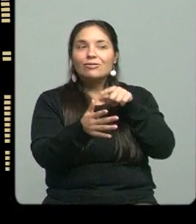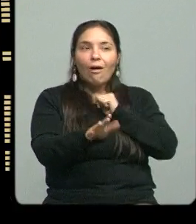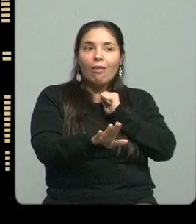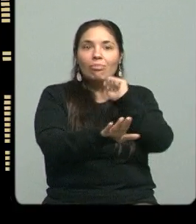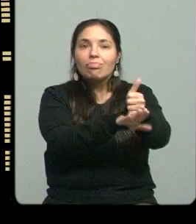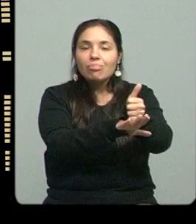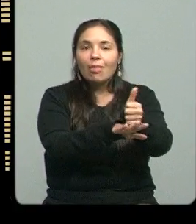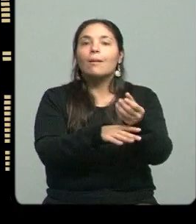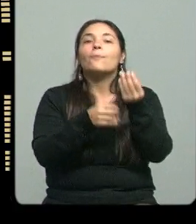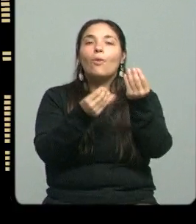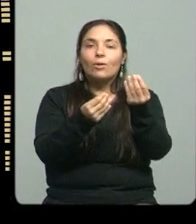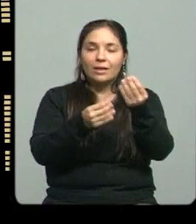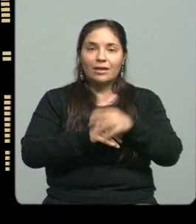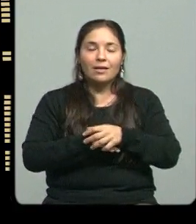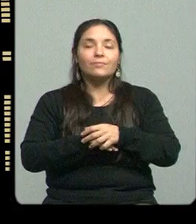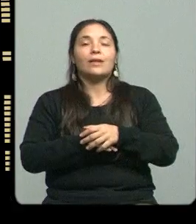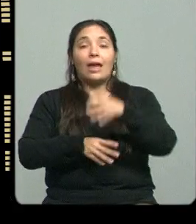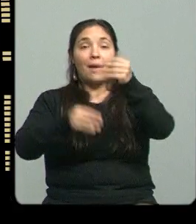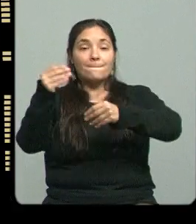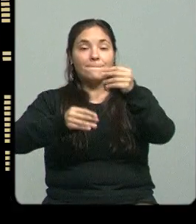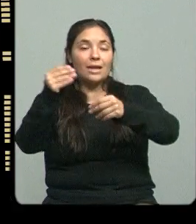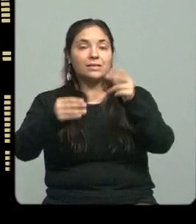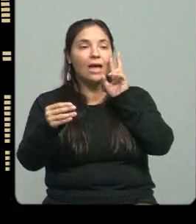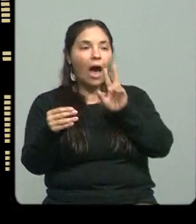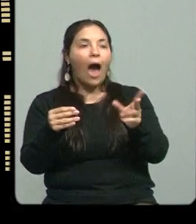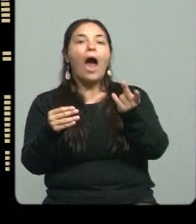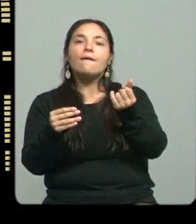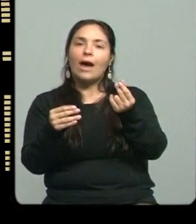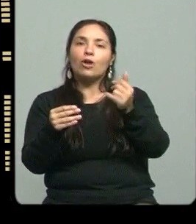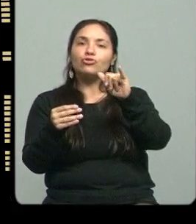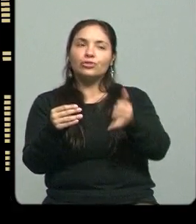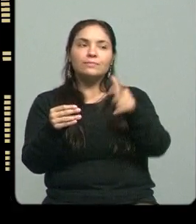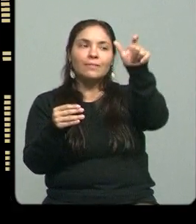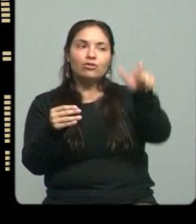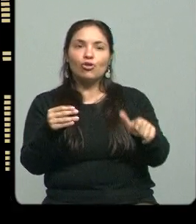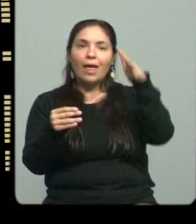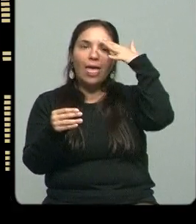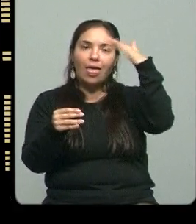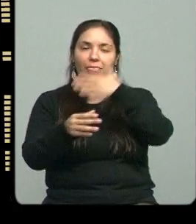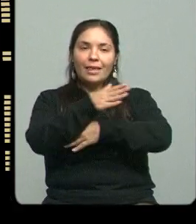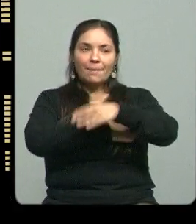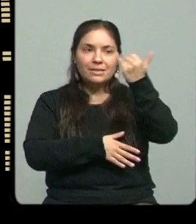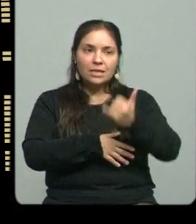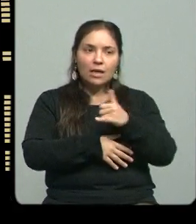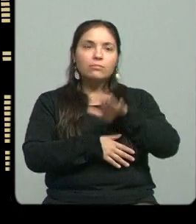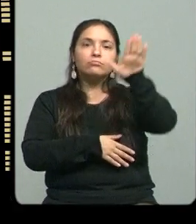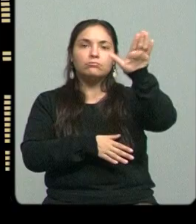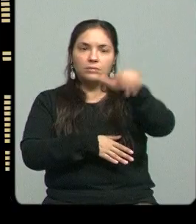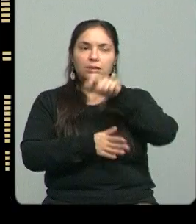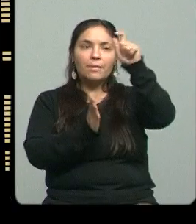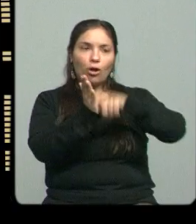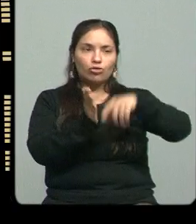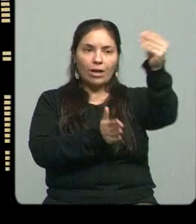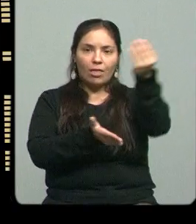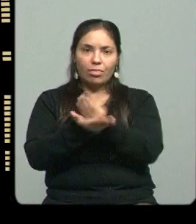valor lo que implica la contratación de una persona con discapacidad para el aporte a la